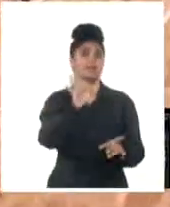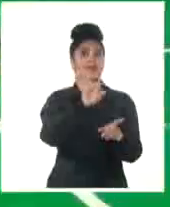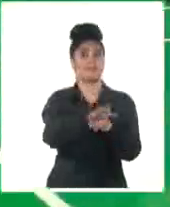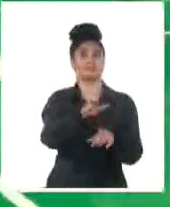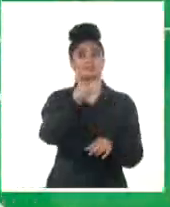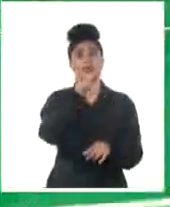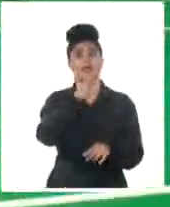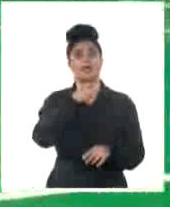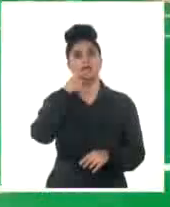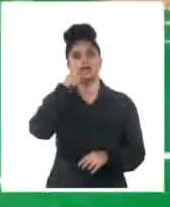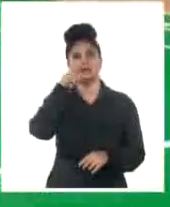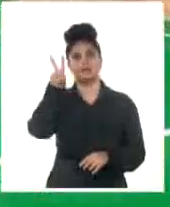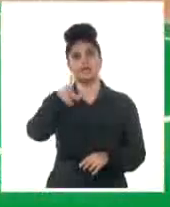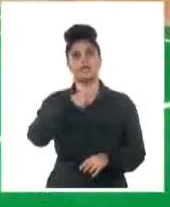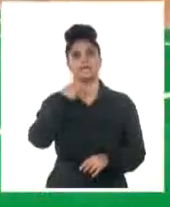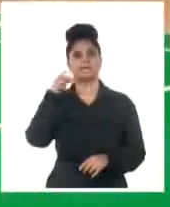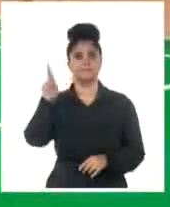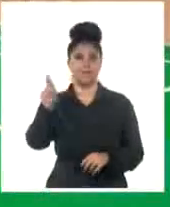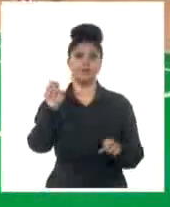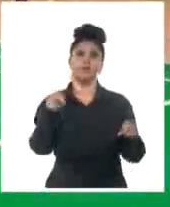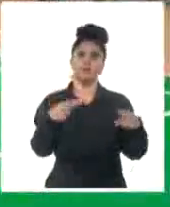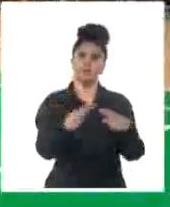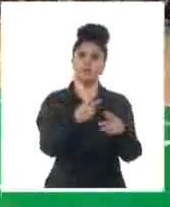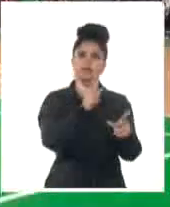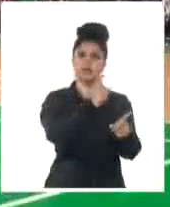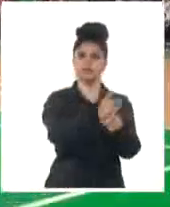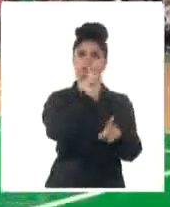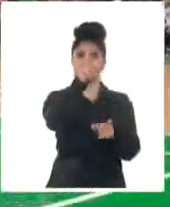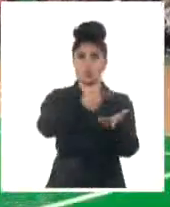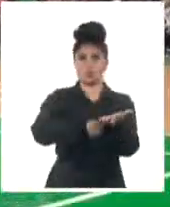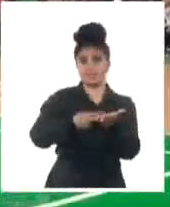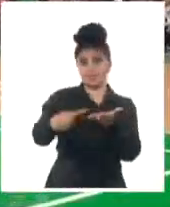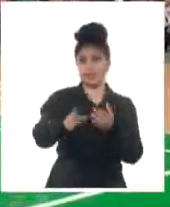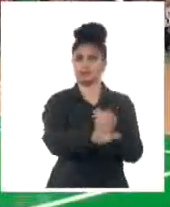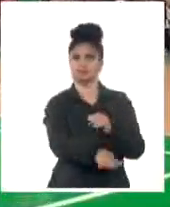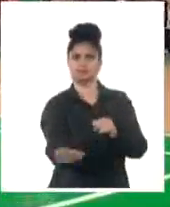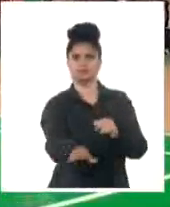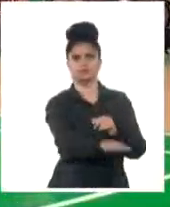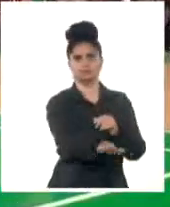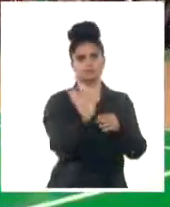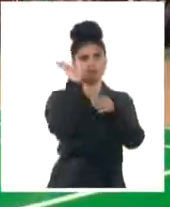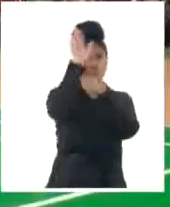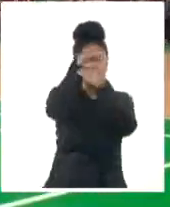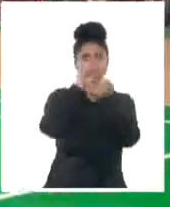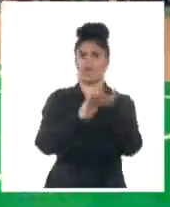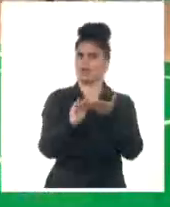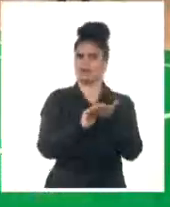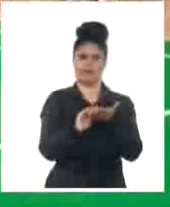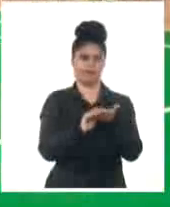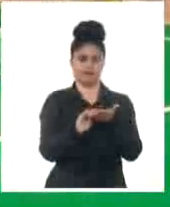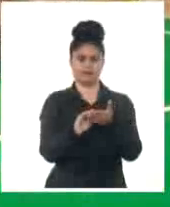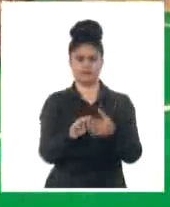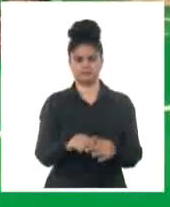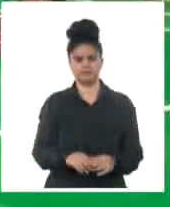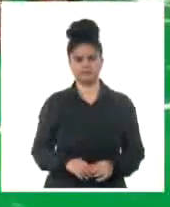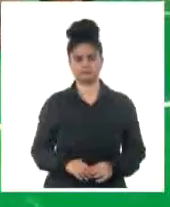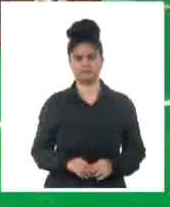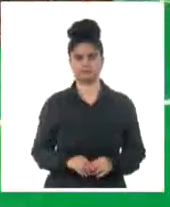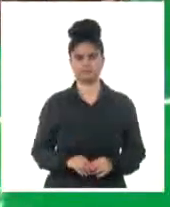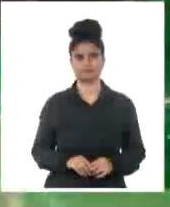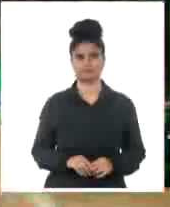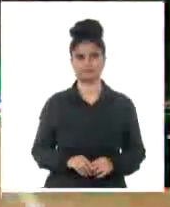los Nuggets, cabezas de serie, y que llevan una semana sin jugar tras barrer a Los Ángeles Lakers en las finales de conferencia